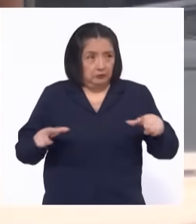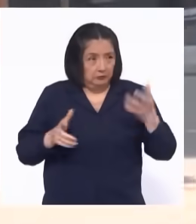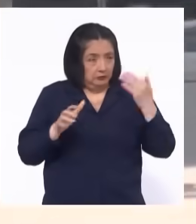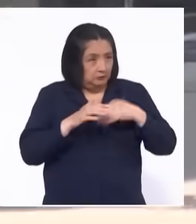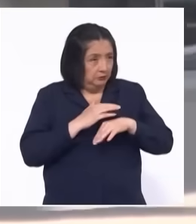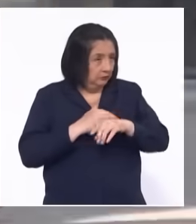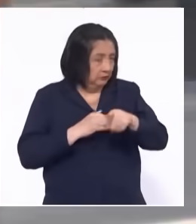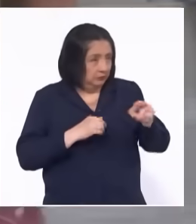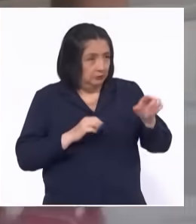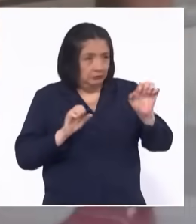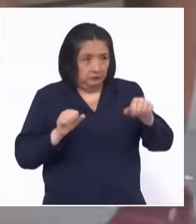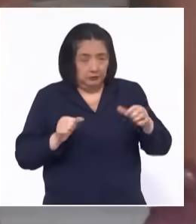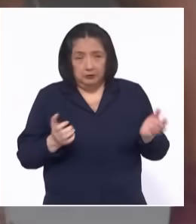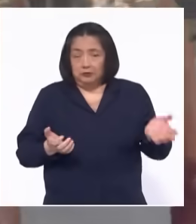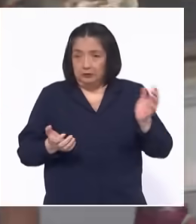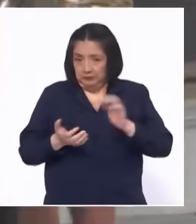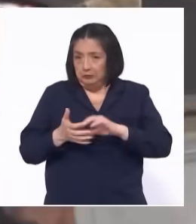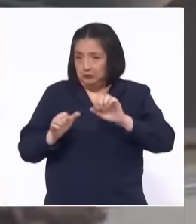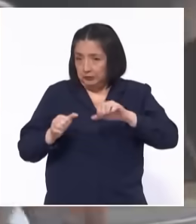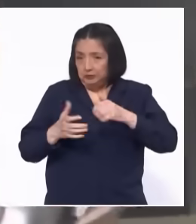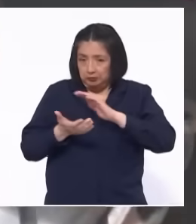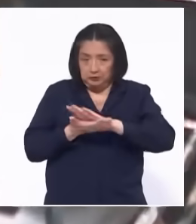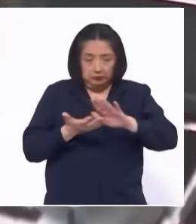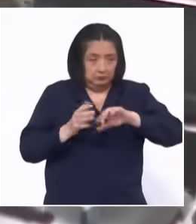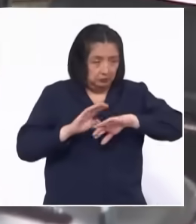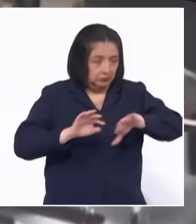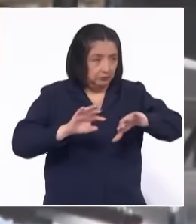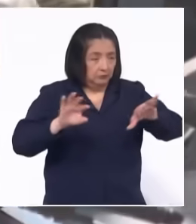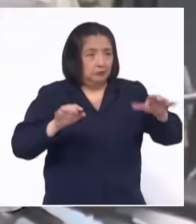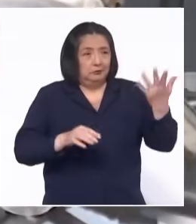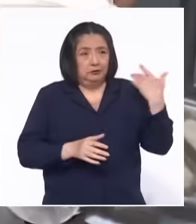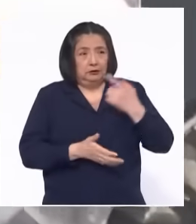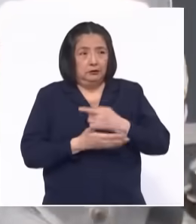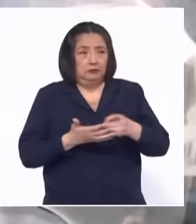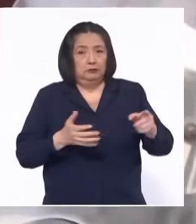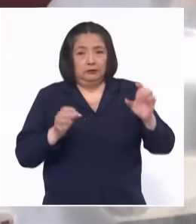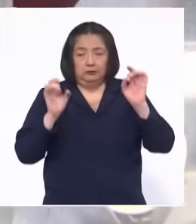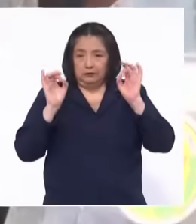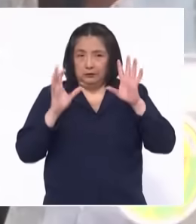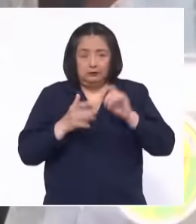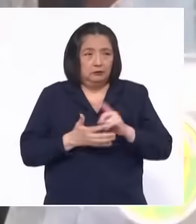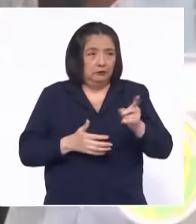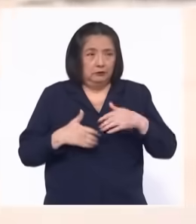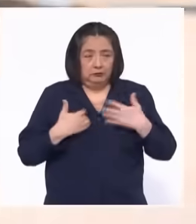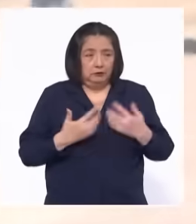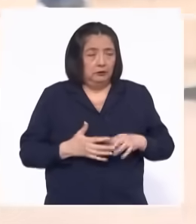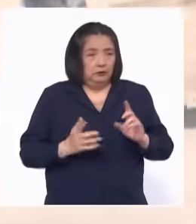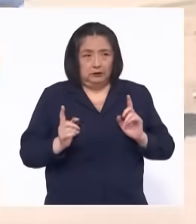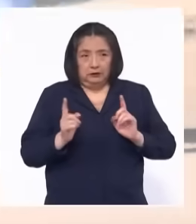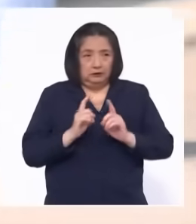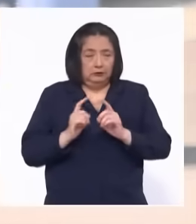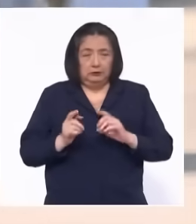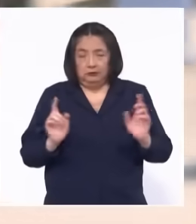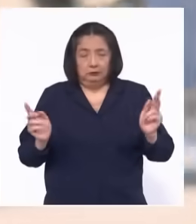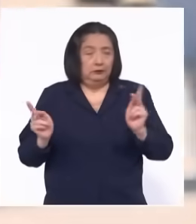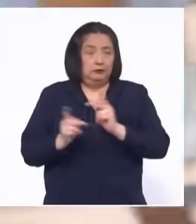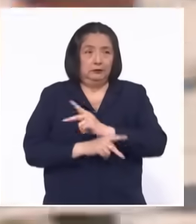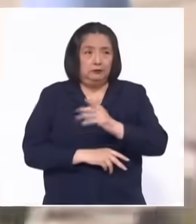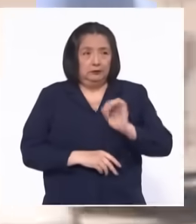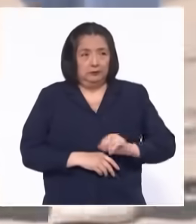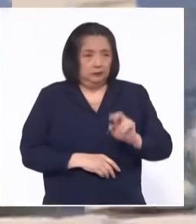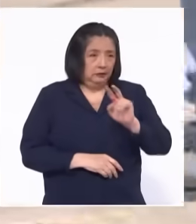interna sí se ha vuelto a liberar porque la semana pasada estaba horrible, no se podía ni caminar, estábamos peor que la verdad